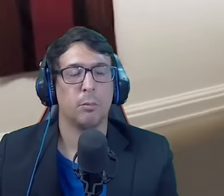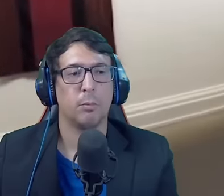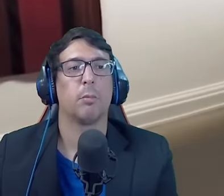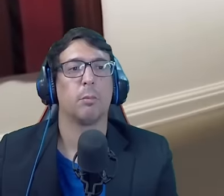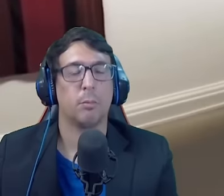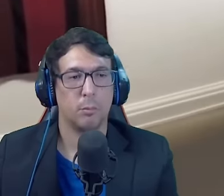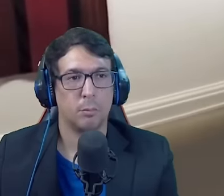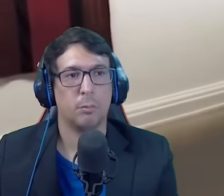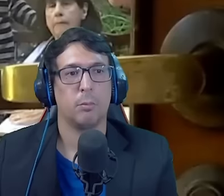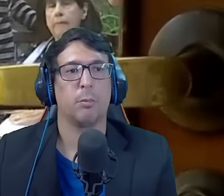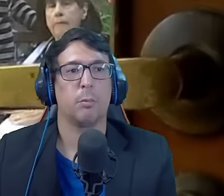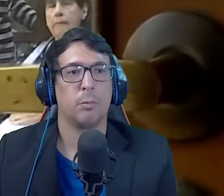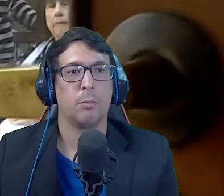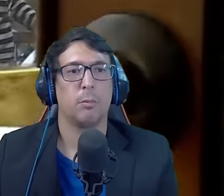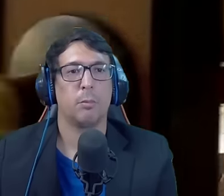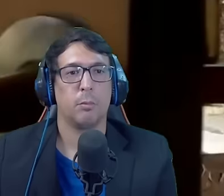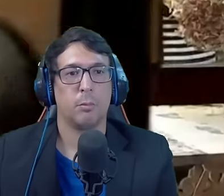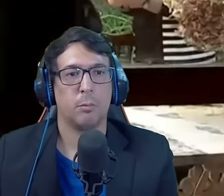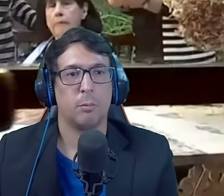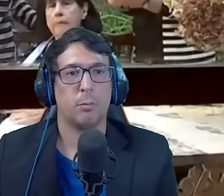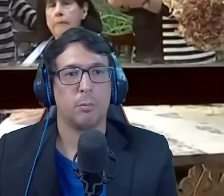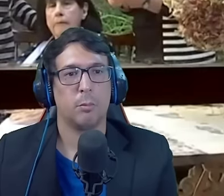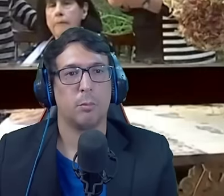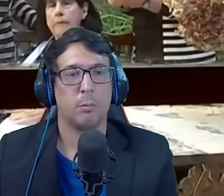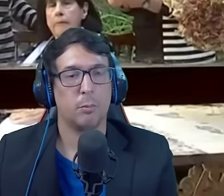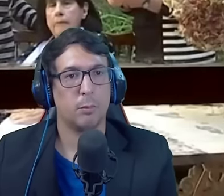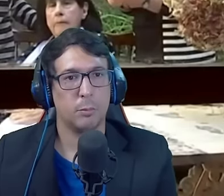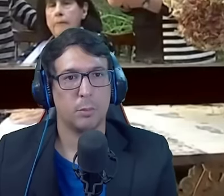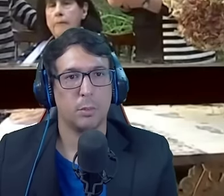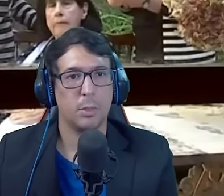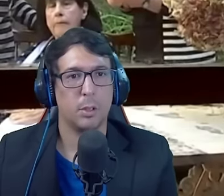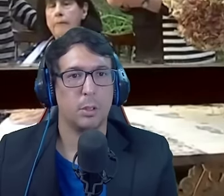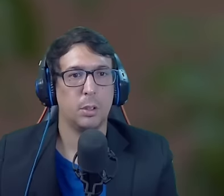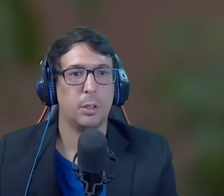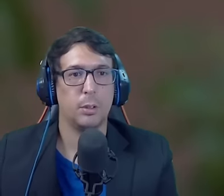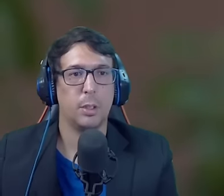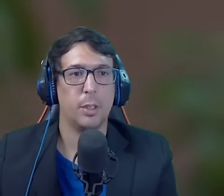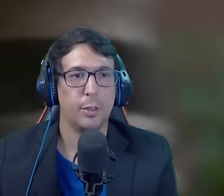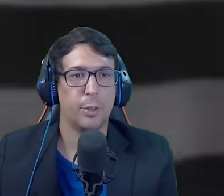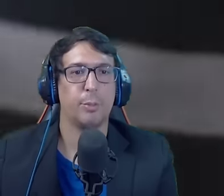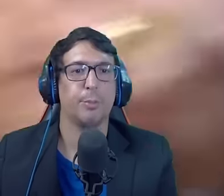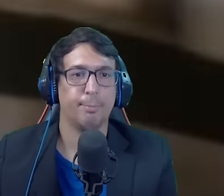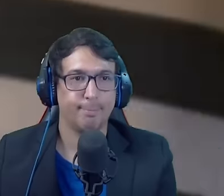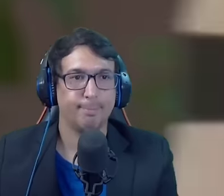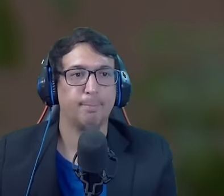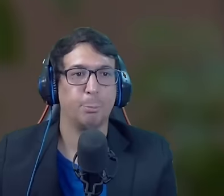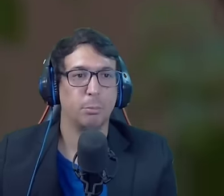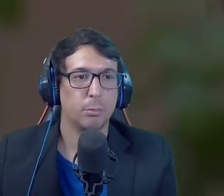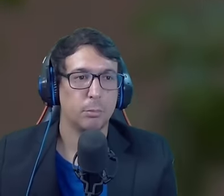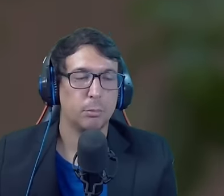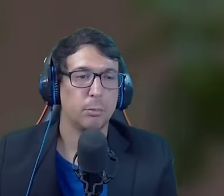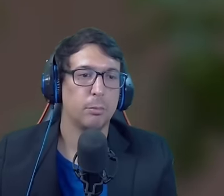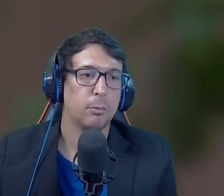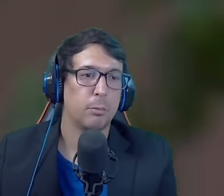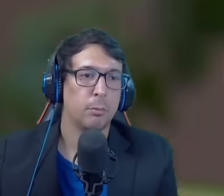arte nacional del Winnipeg. Y esos días, los recuerdos son propiedad exclusiva de ello y su silencio actual. Sin embargo, tanto